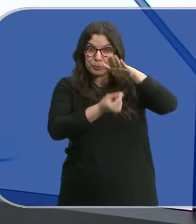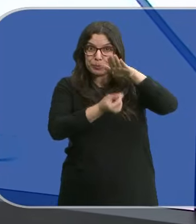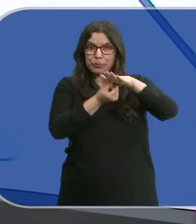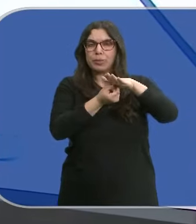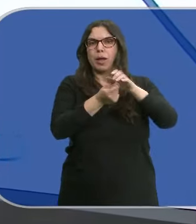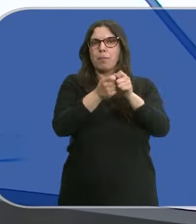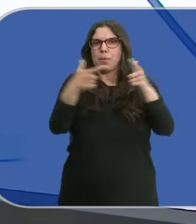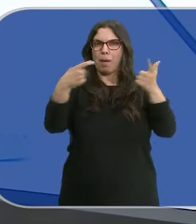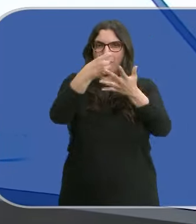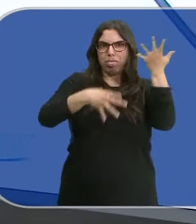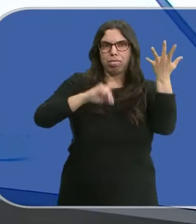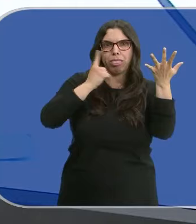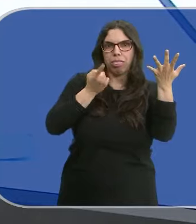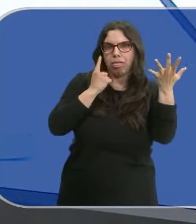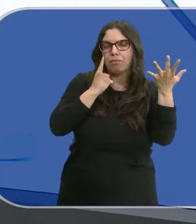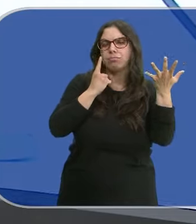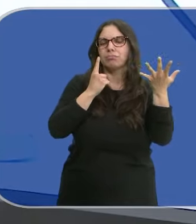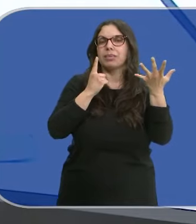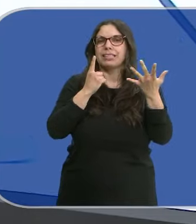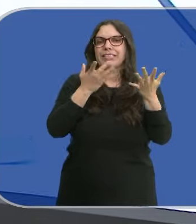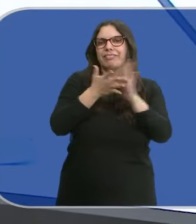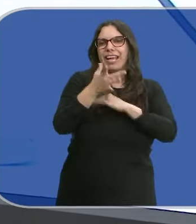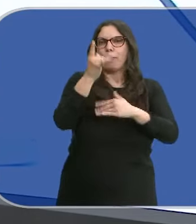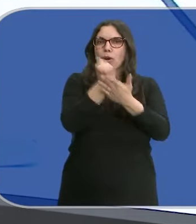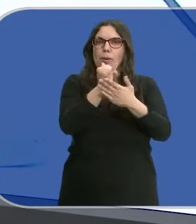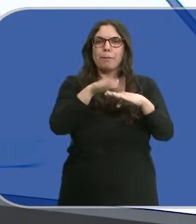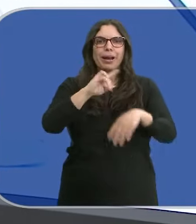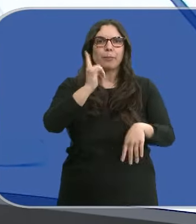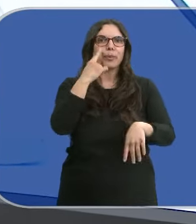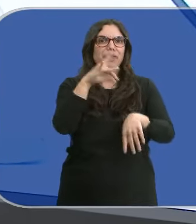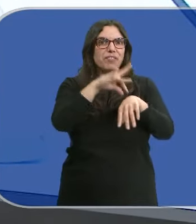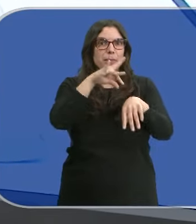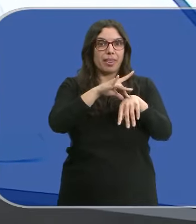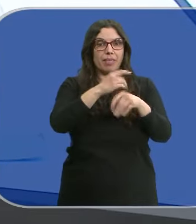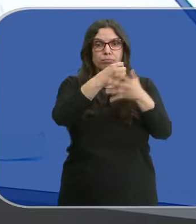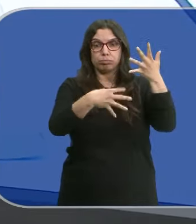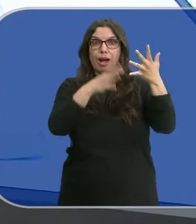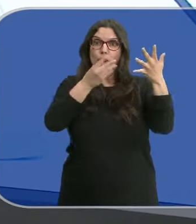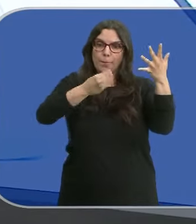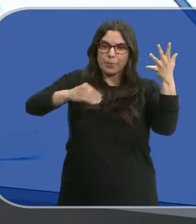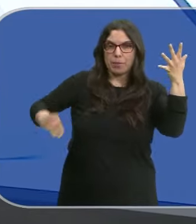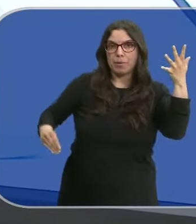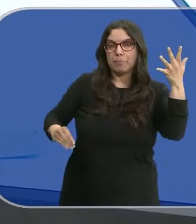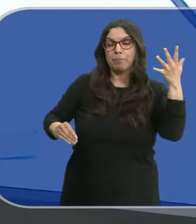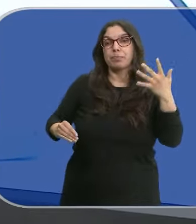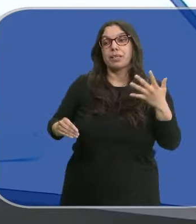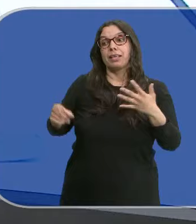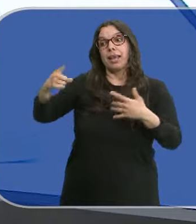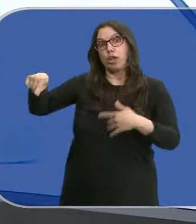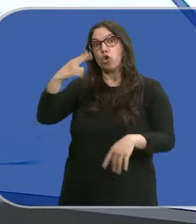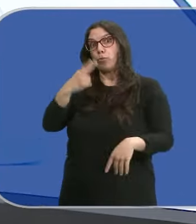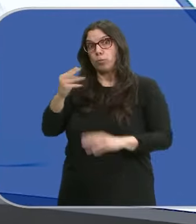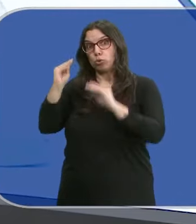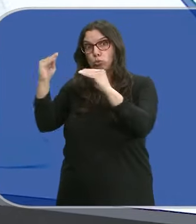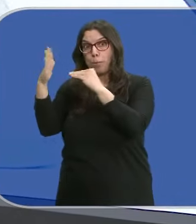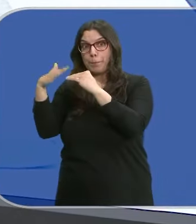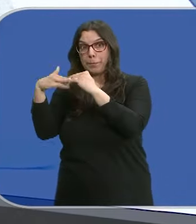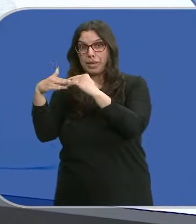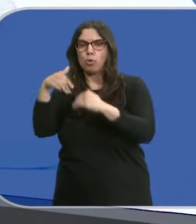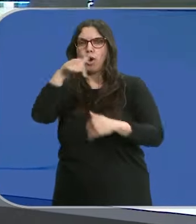recién nacidos que sirve para detectar un número concreto de enfermedades. La cifra que compromete ahora el Ejecutivo ya se supera en Castilla y León